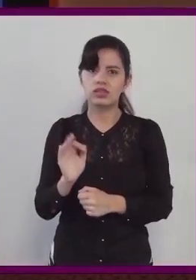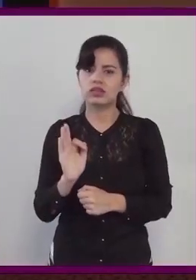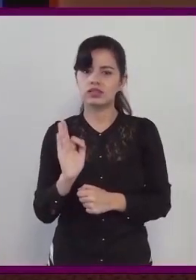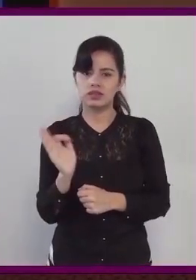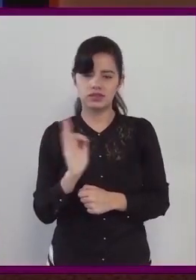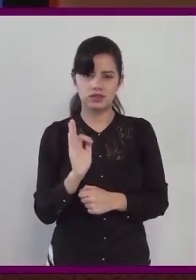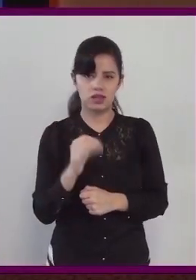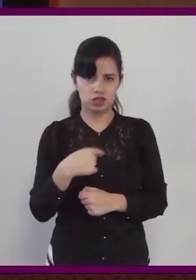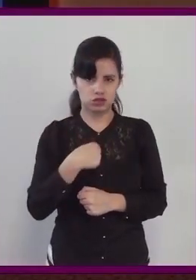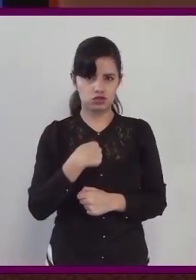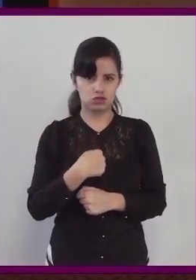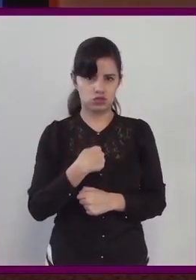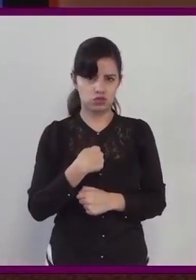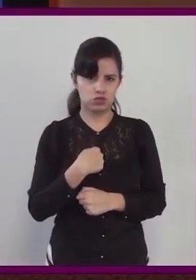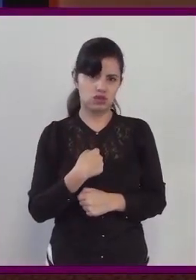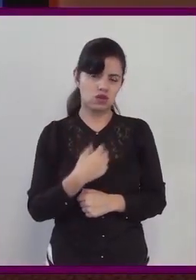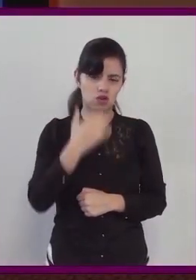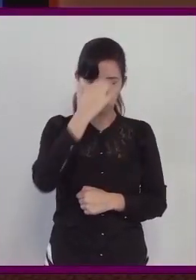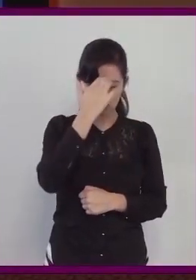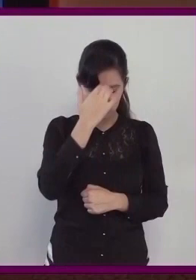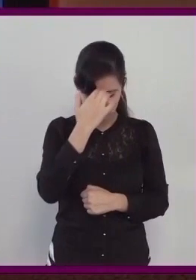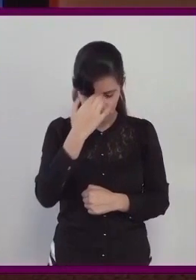de la otra persona,